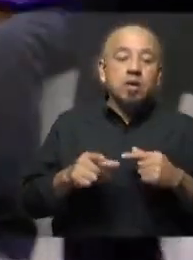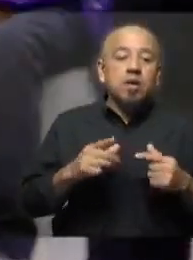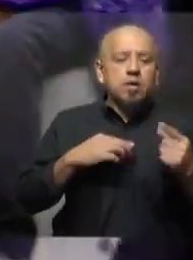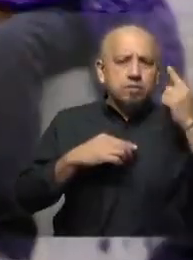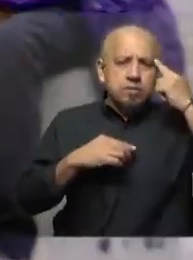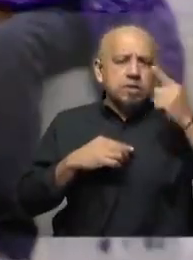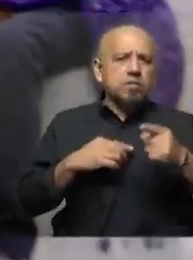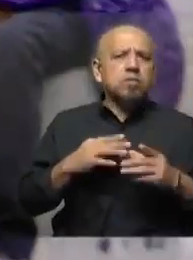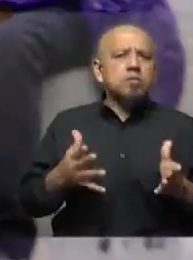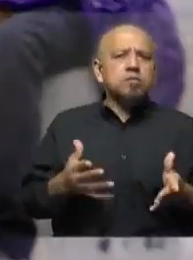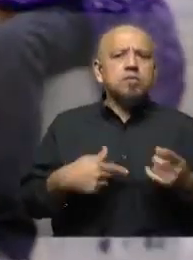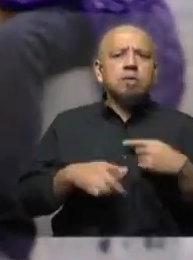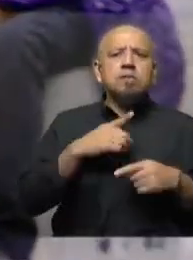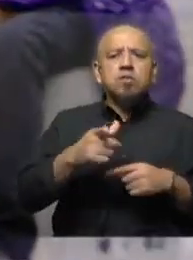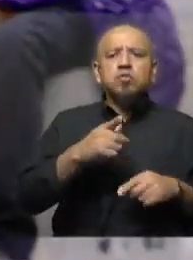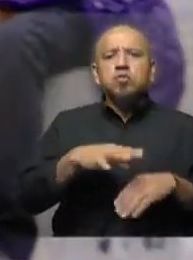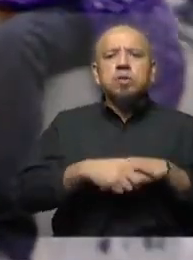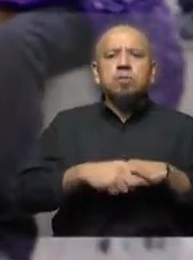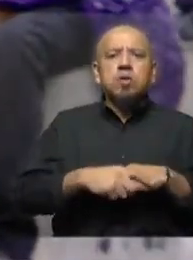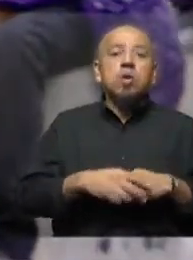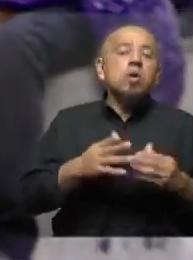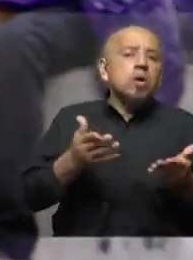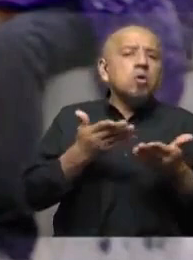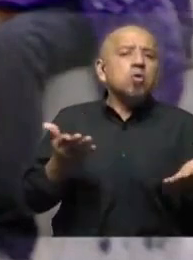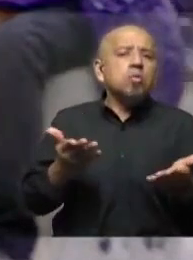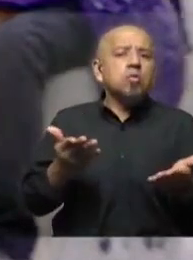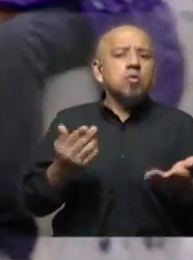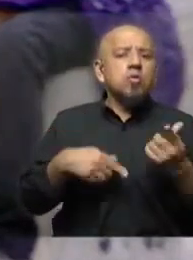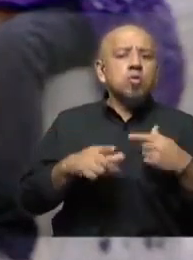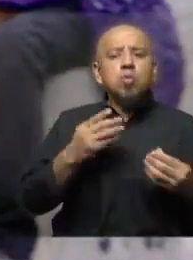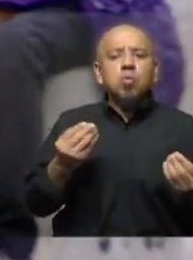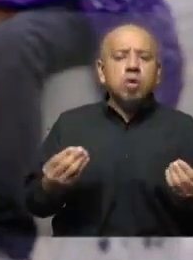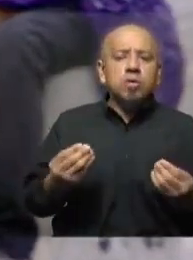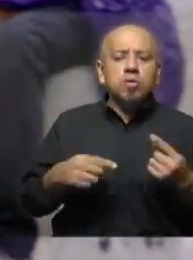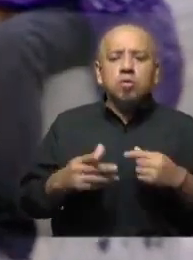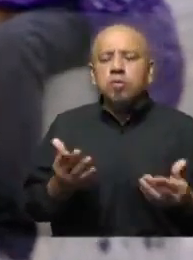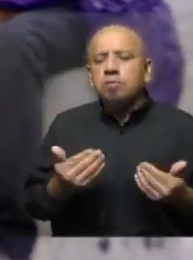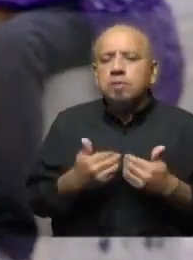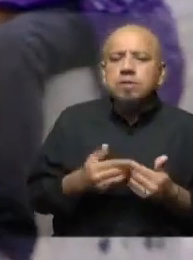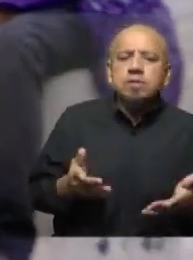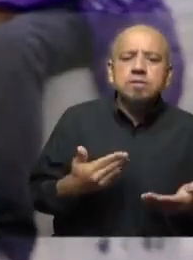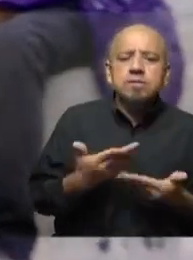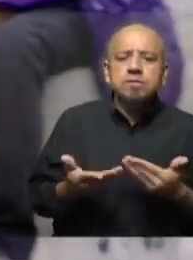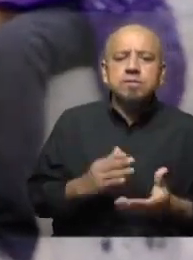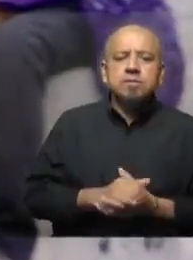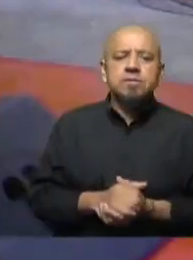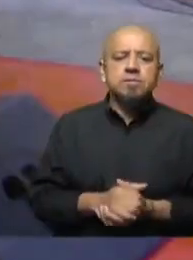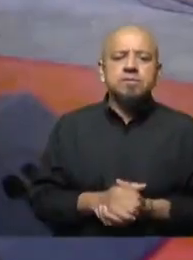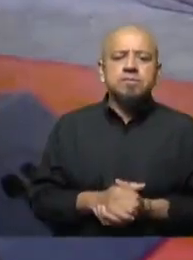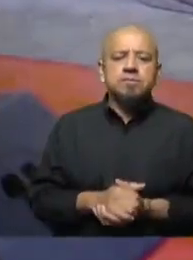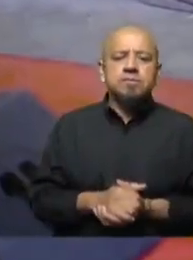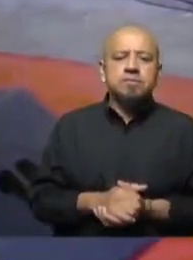pensando como que vayan con sus amigas y que se vayan diciendo como, pay, ¿cómo fue? ¿Cuándo, sí, te empecé a querer? Bueno, desde la comunicación de cosas, ya lo